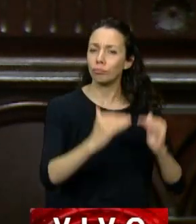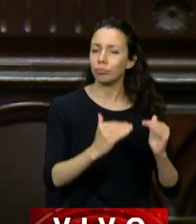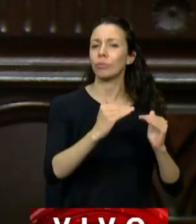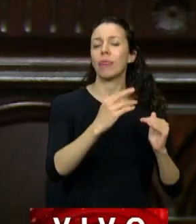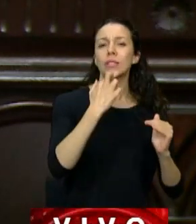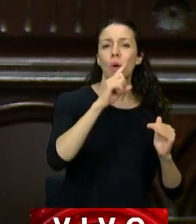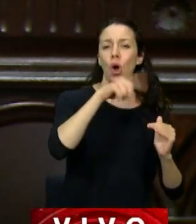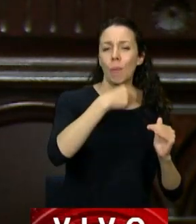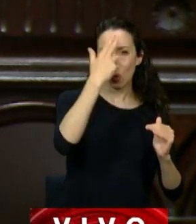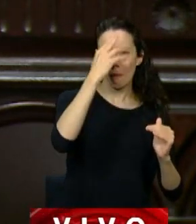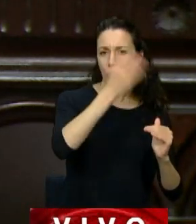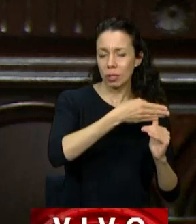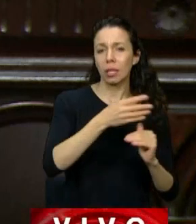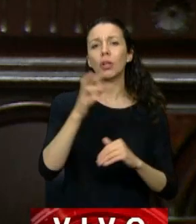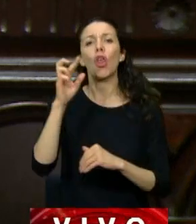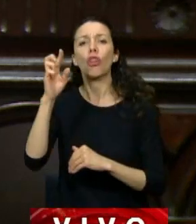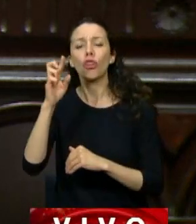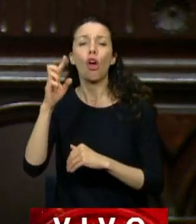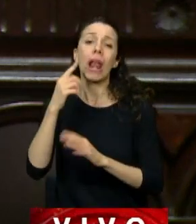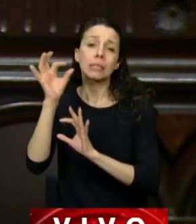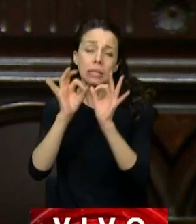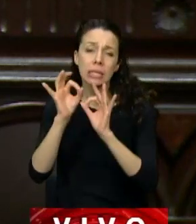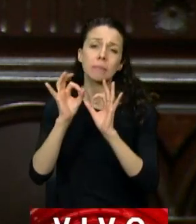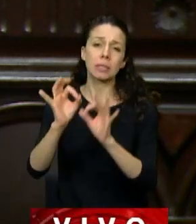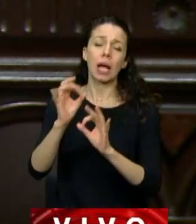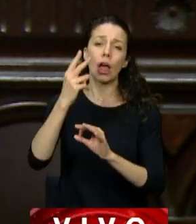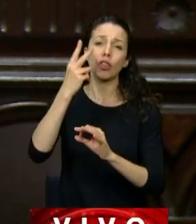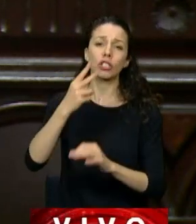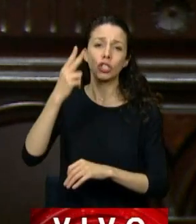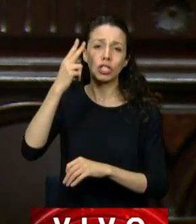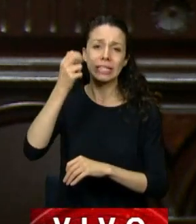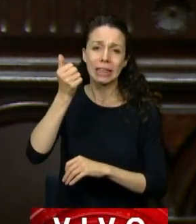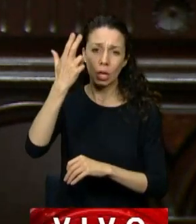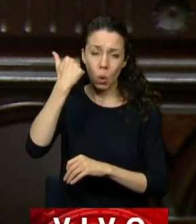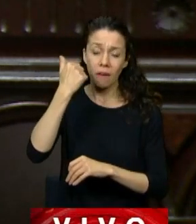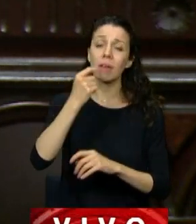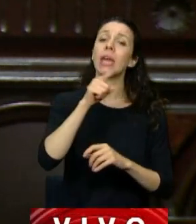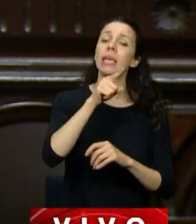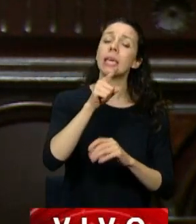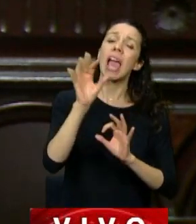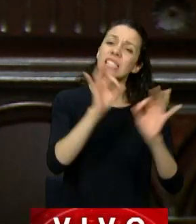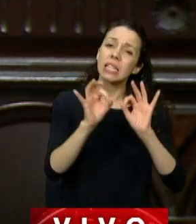1,9%, un dólar del 2,69 y también habla de una inflación del 60%.